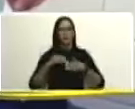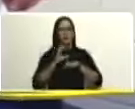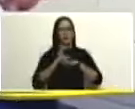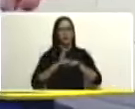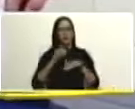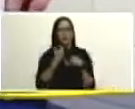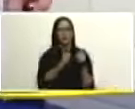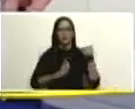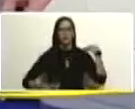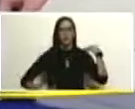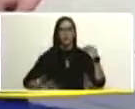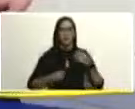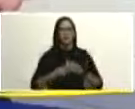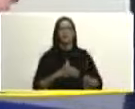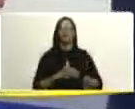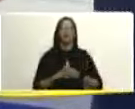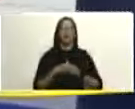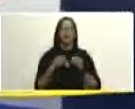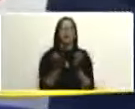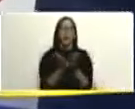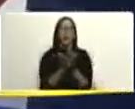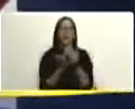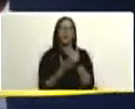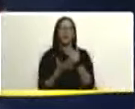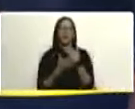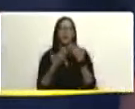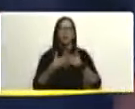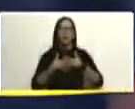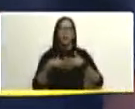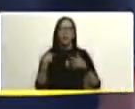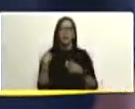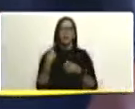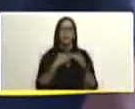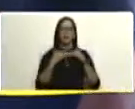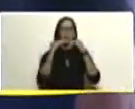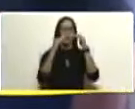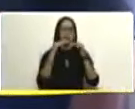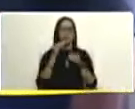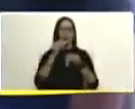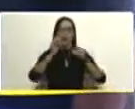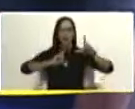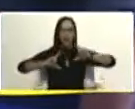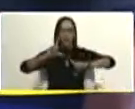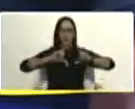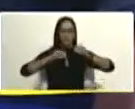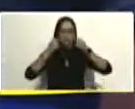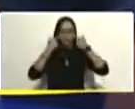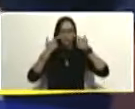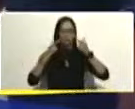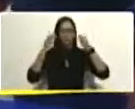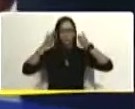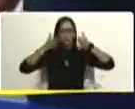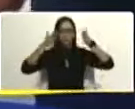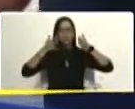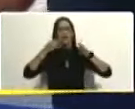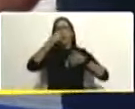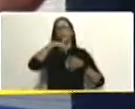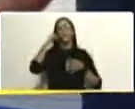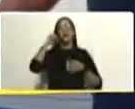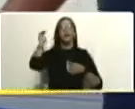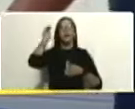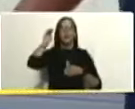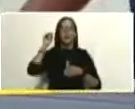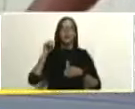presidente, una escuela técnica industrial de primer nivel. Acá se van a formar los hombres, las mujeres del futuro, que serán